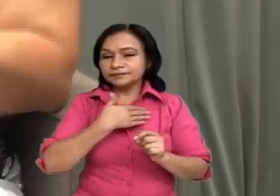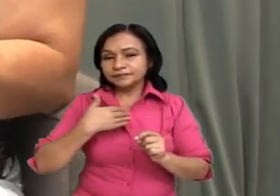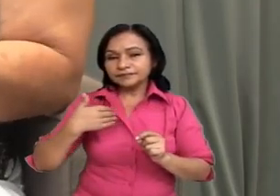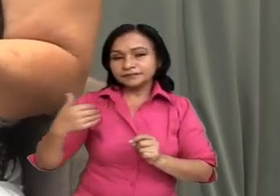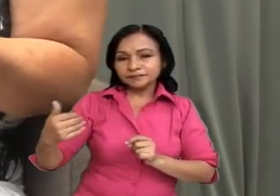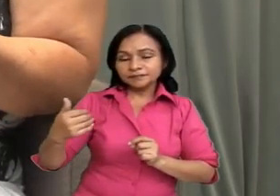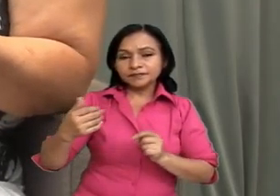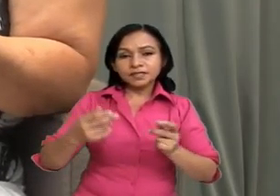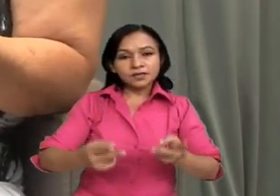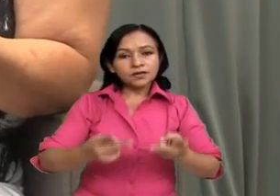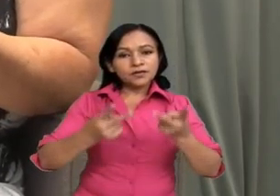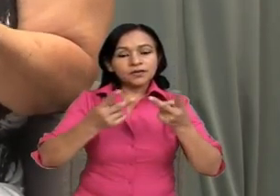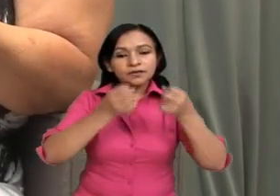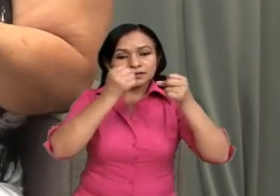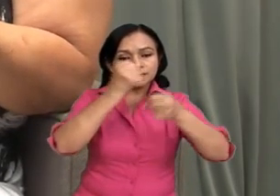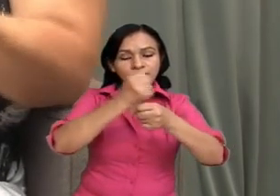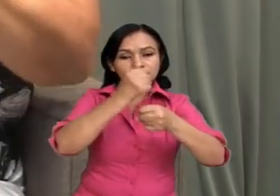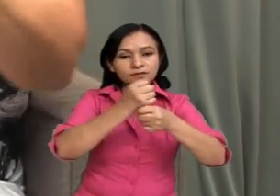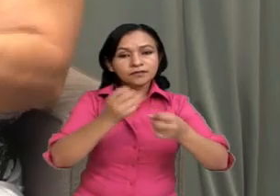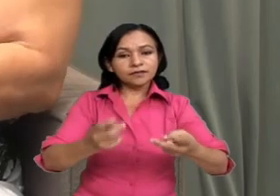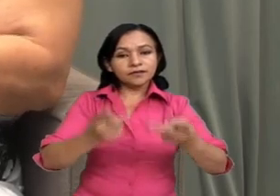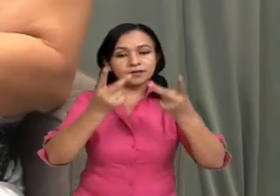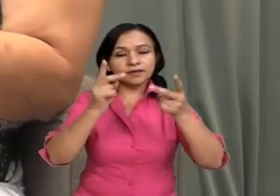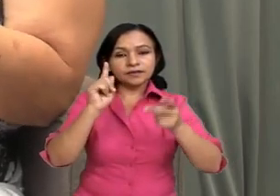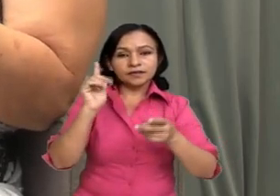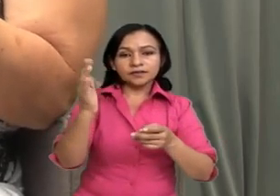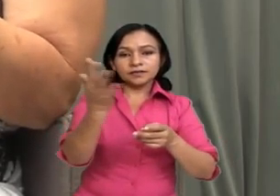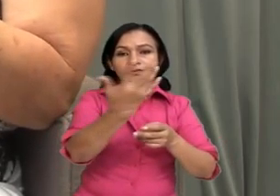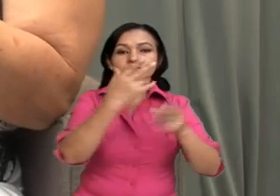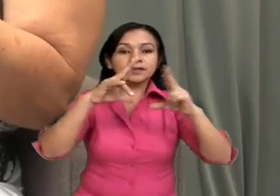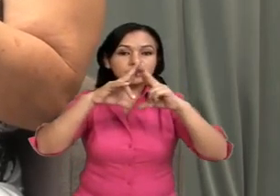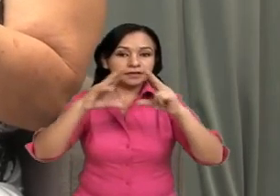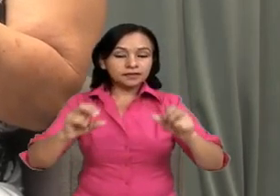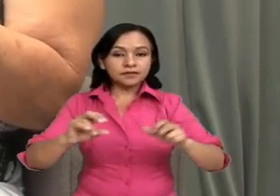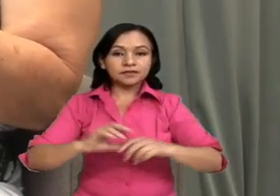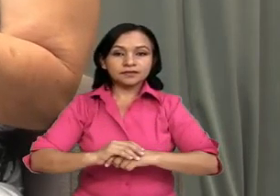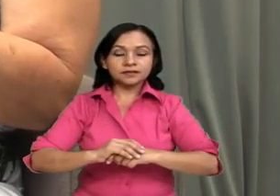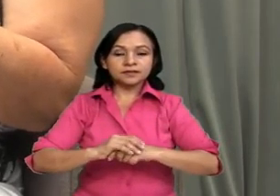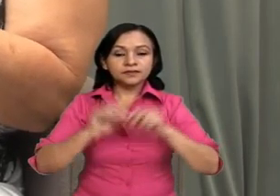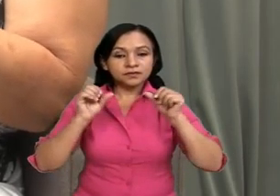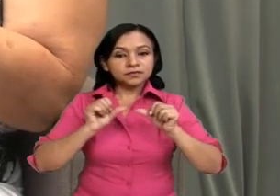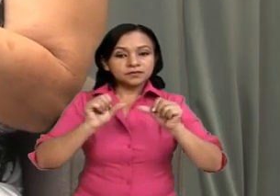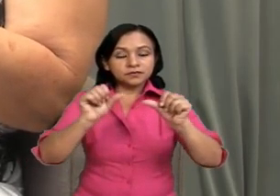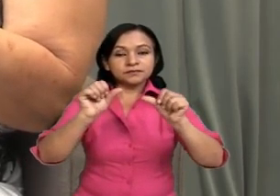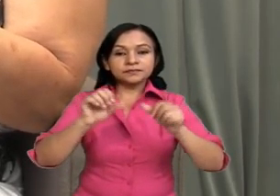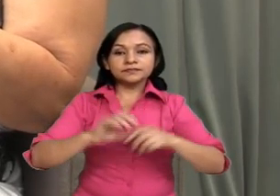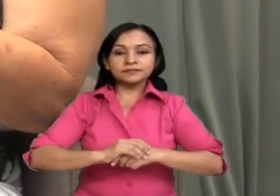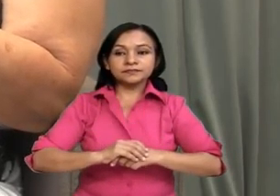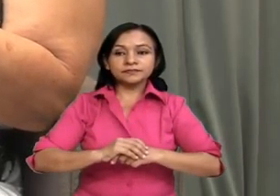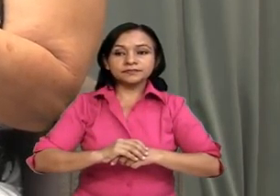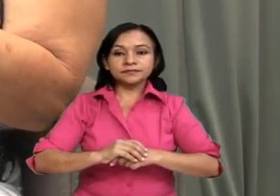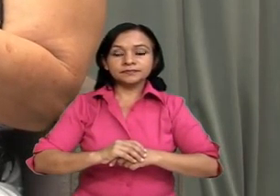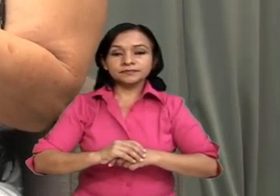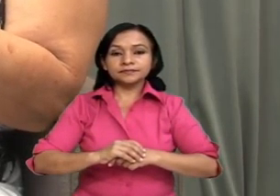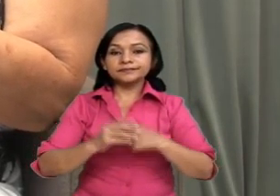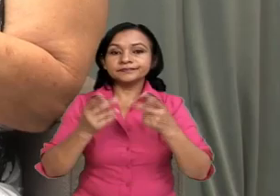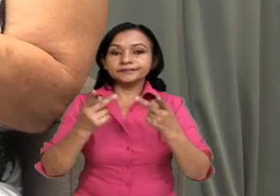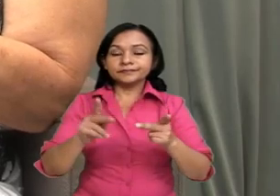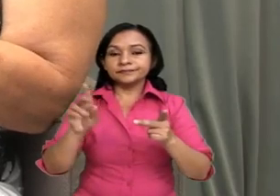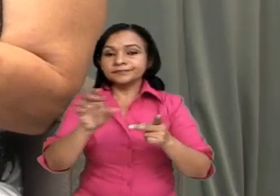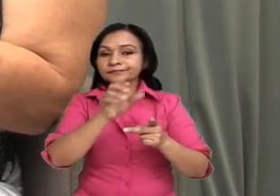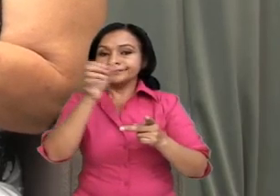condición de los trabajadores en general en Nicaragua. Avanzamos en ese sentido. Pero también viene la